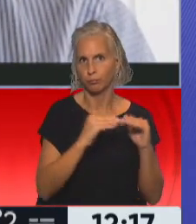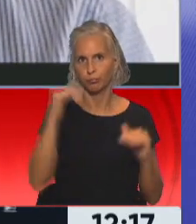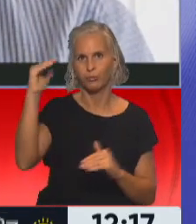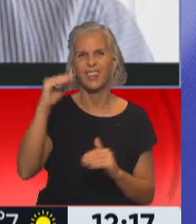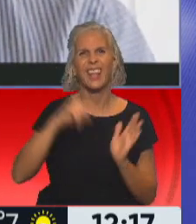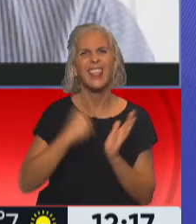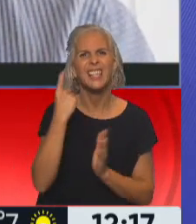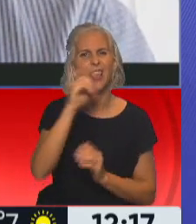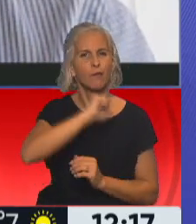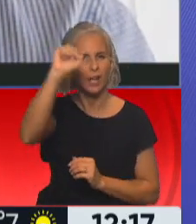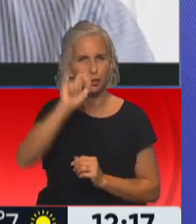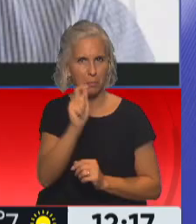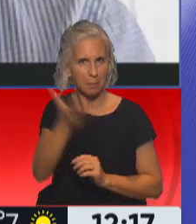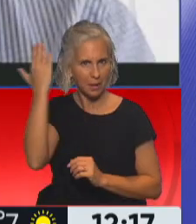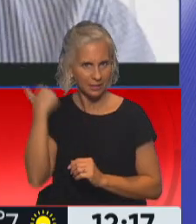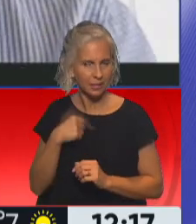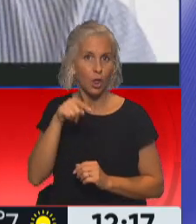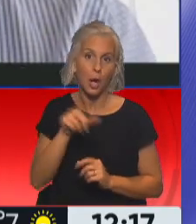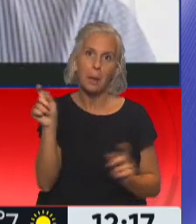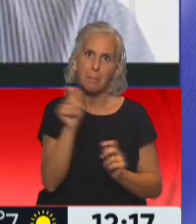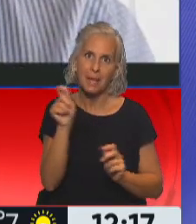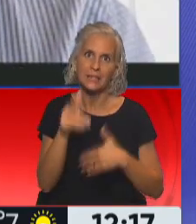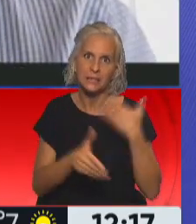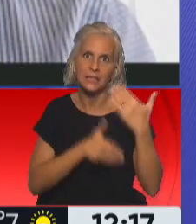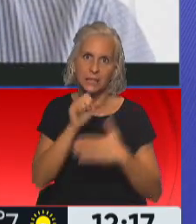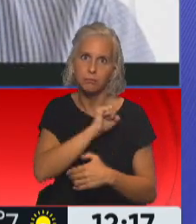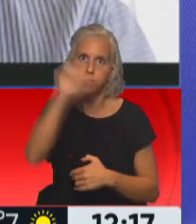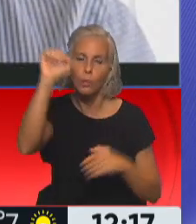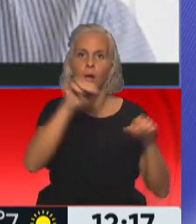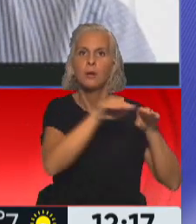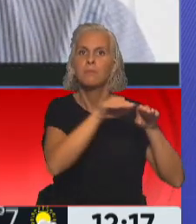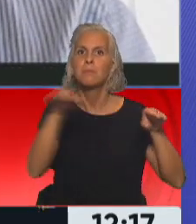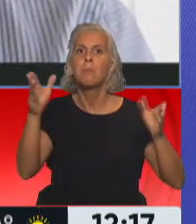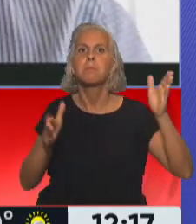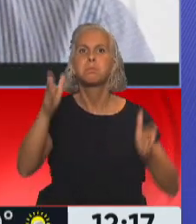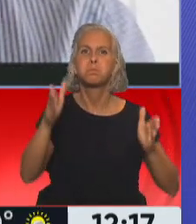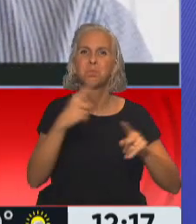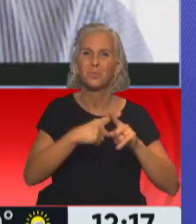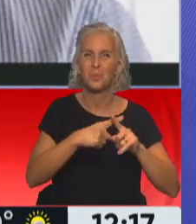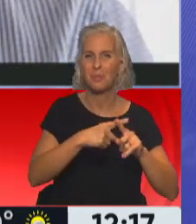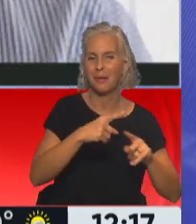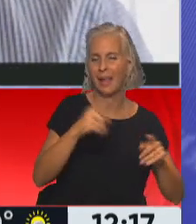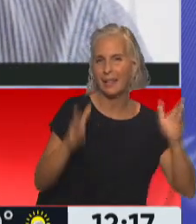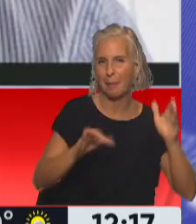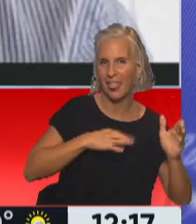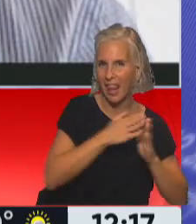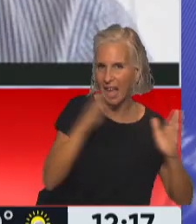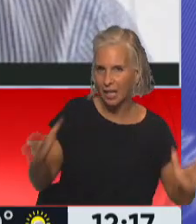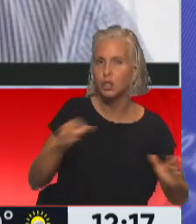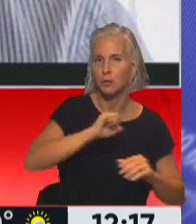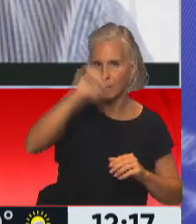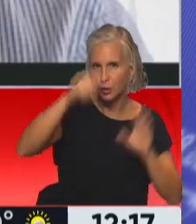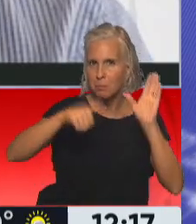de inflación el mes pasado, estamos en meses que de manera estacionaria son más inflacionarios que otros, ¿ves todavía